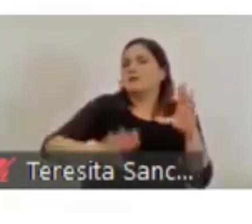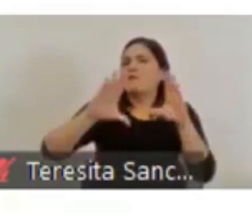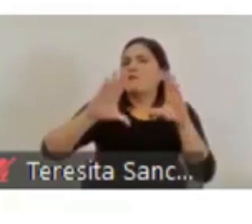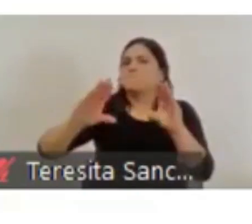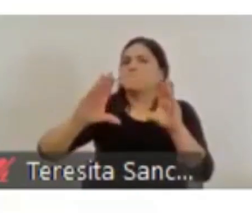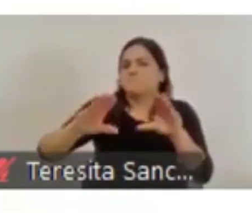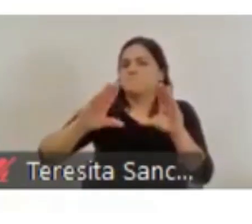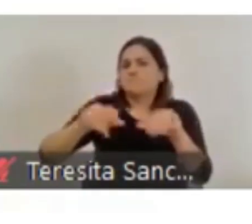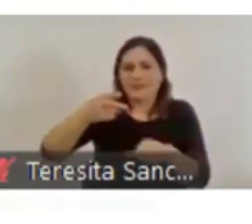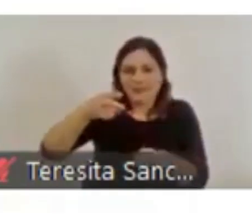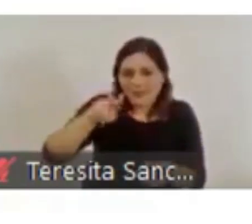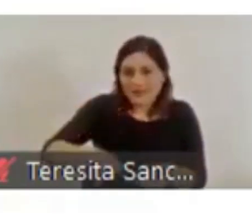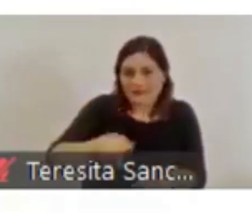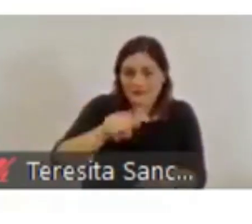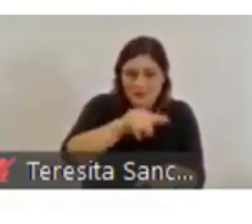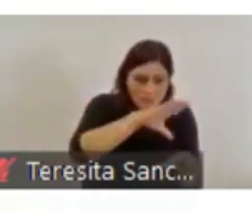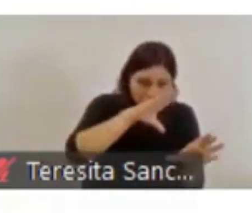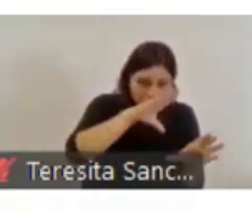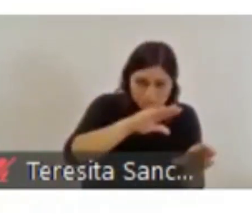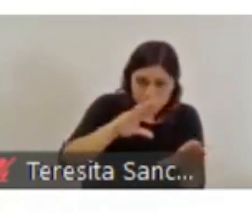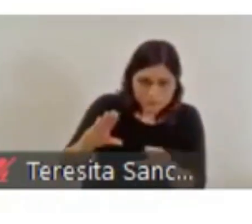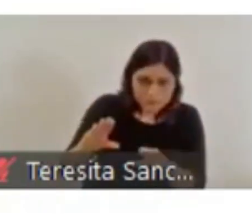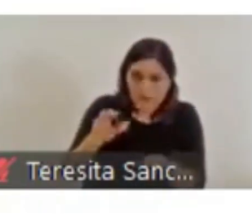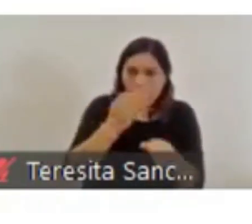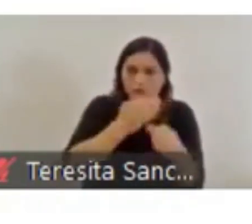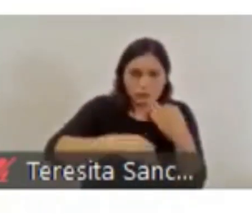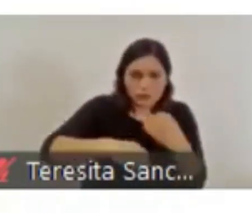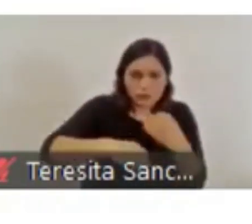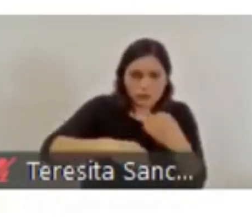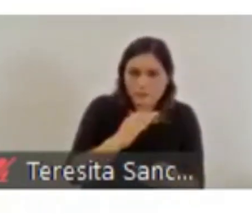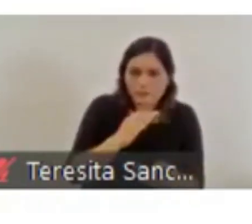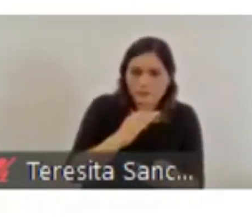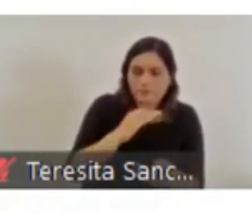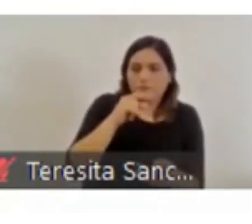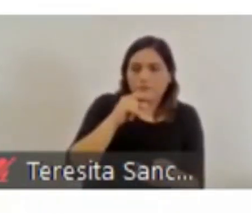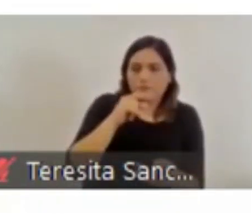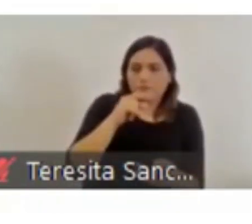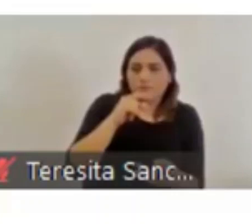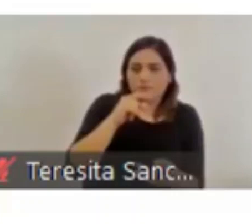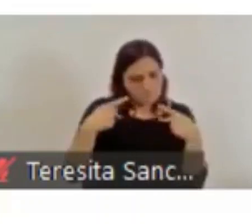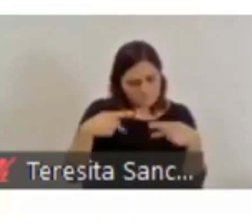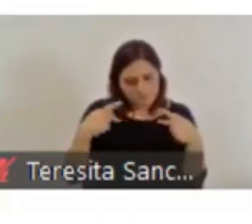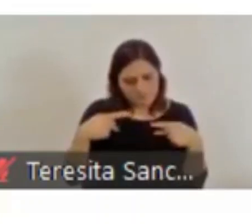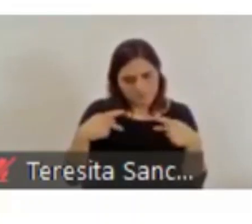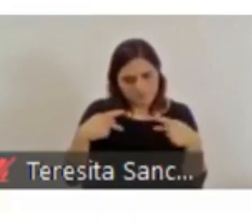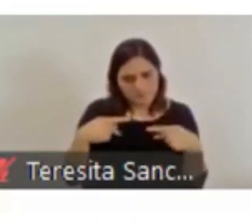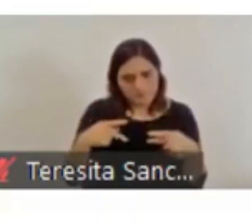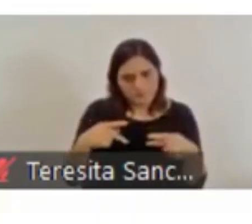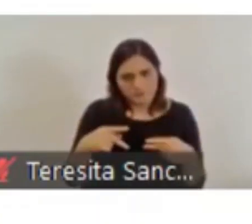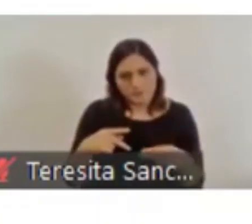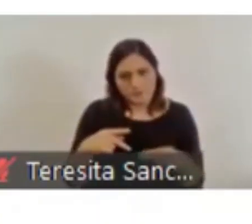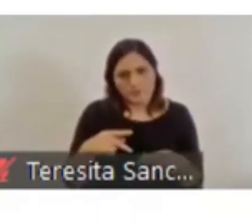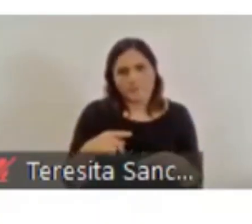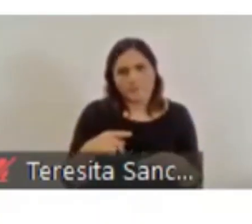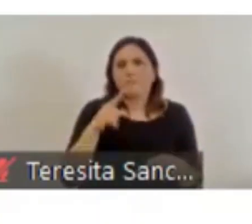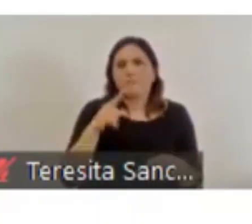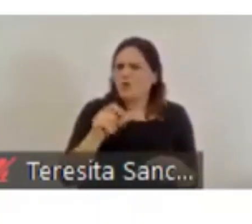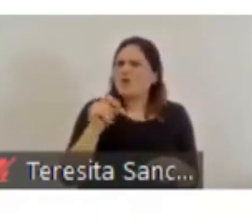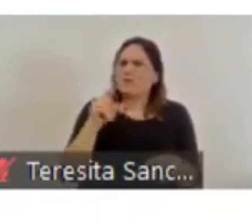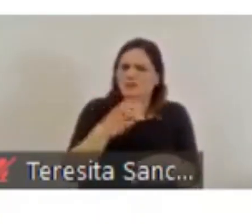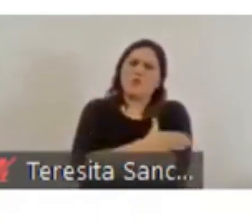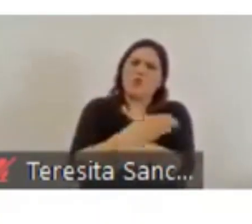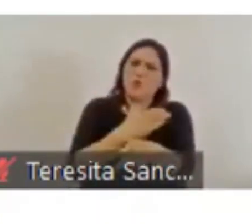la formación como tal hacia la persona, el compañerismo,